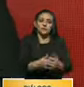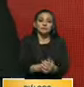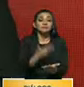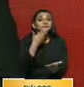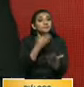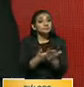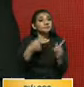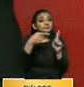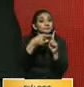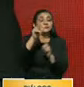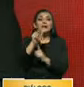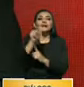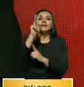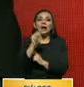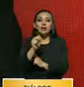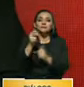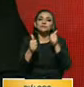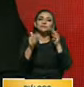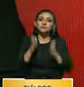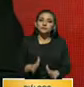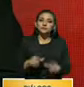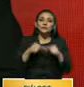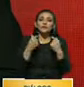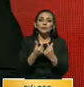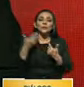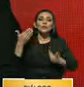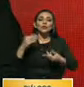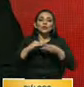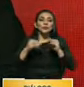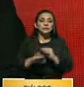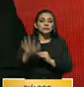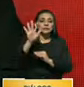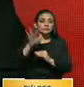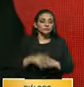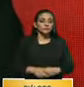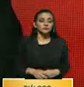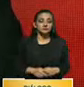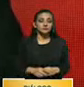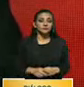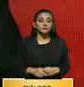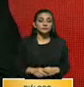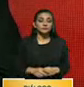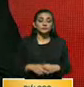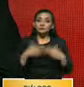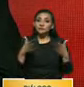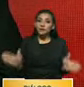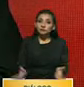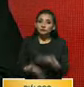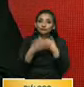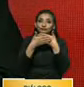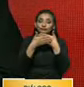al doctor Iván Espinel, candidato de Fuerza Compromiso Social. Con esto completamos la ronda de economía y vamos a...